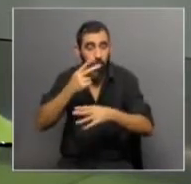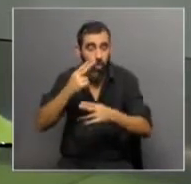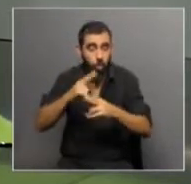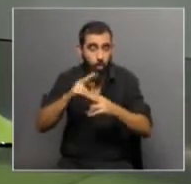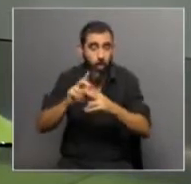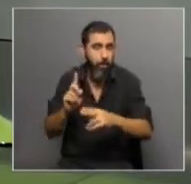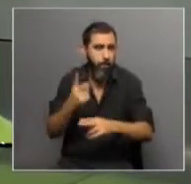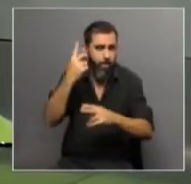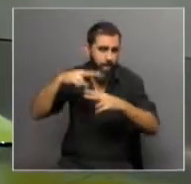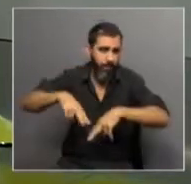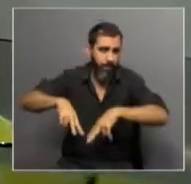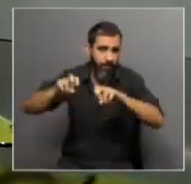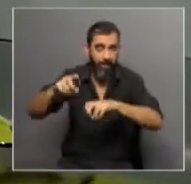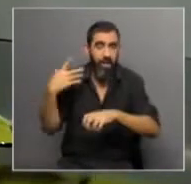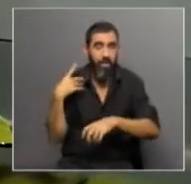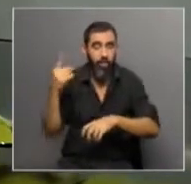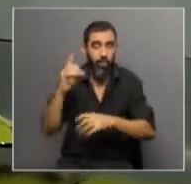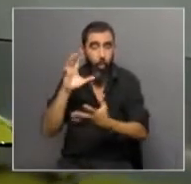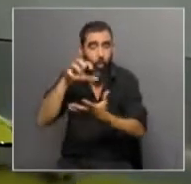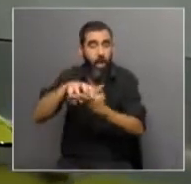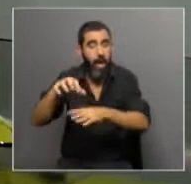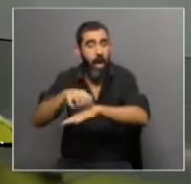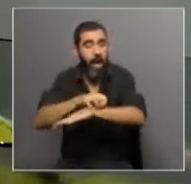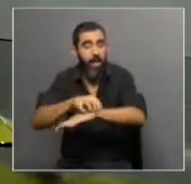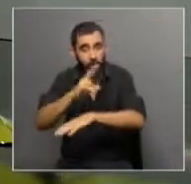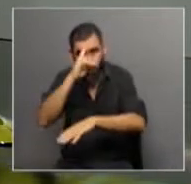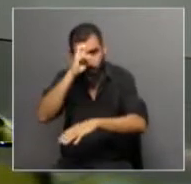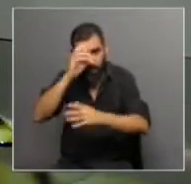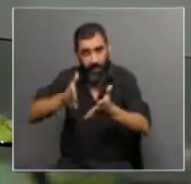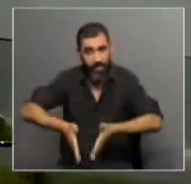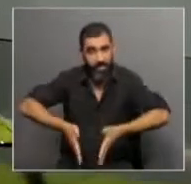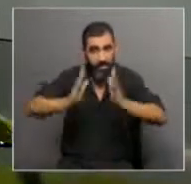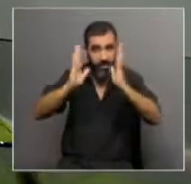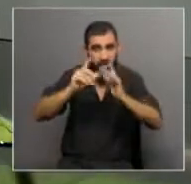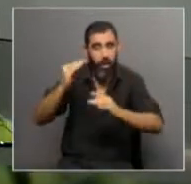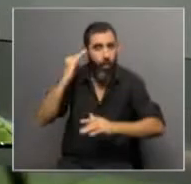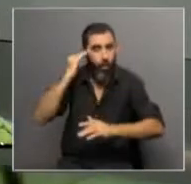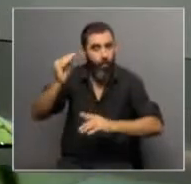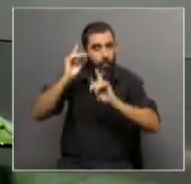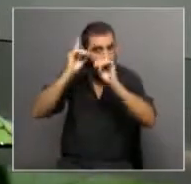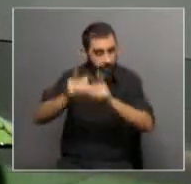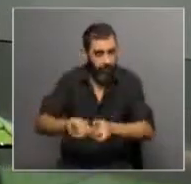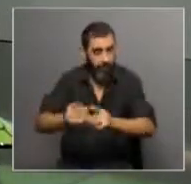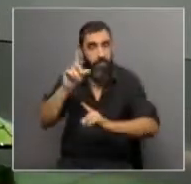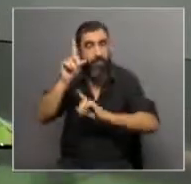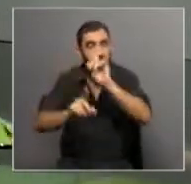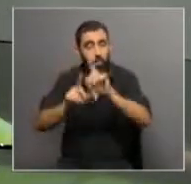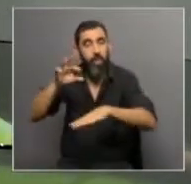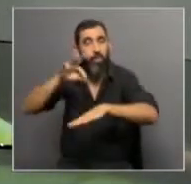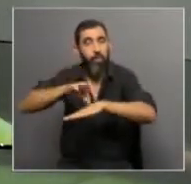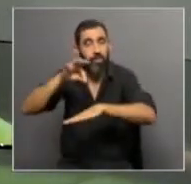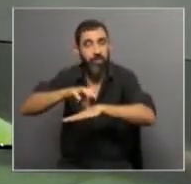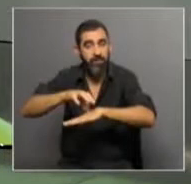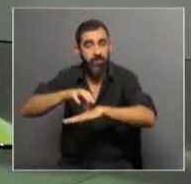de la aruera. Ella es directora de la unidad de alergias del Hospital de Clínicas y es profesora agregada de dermatología de la Facultad de Medicina.